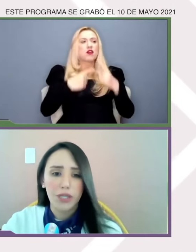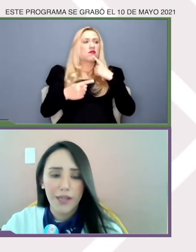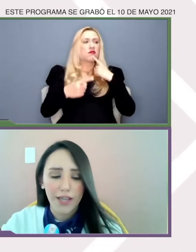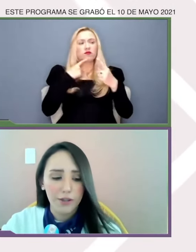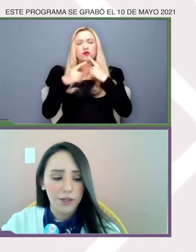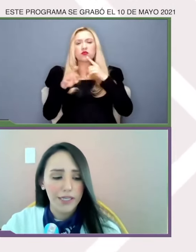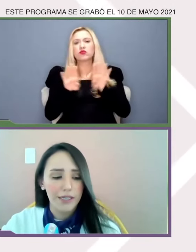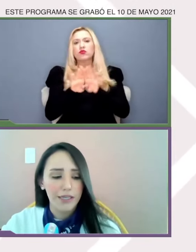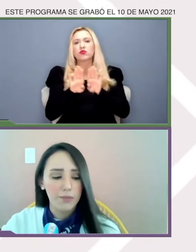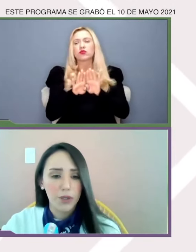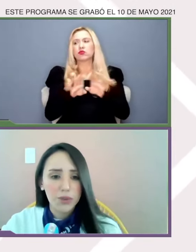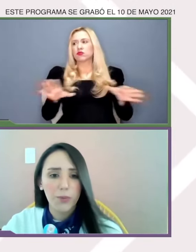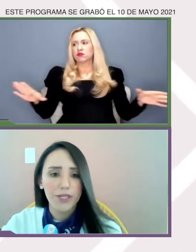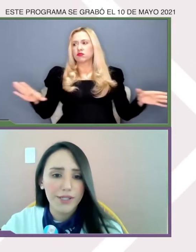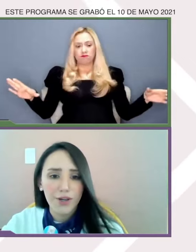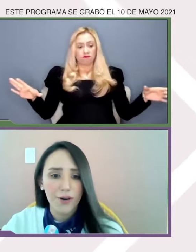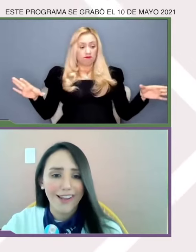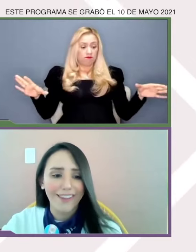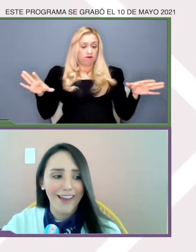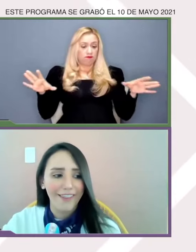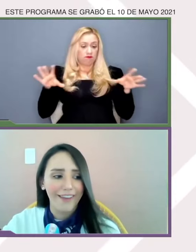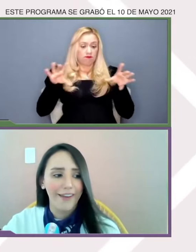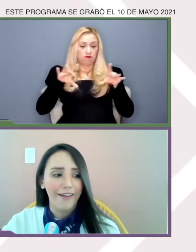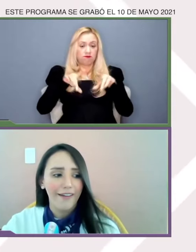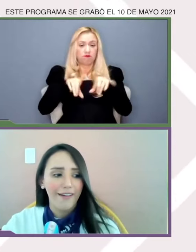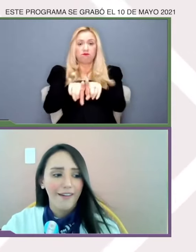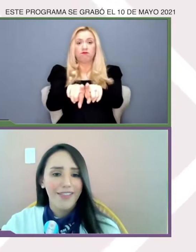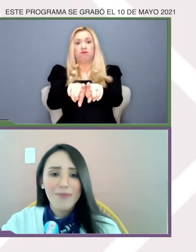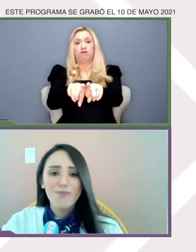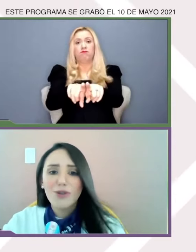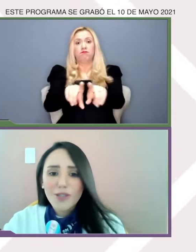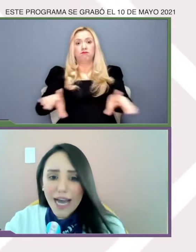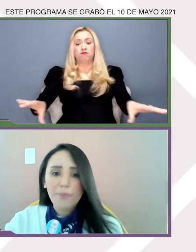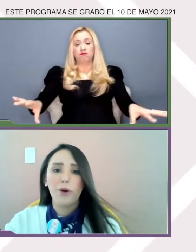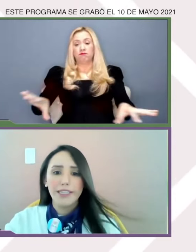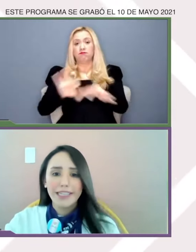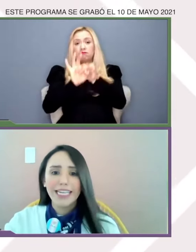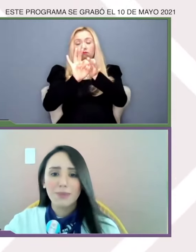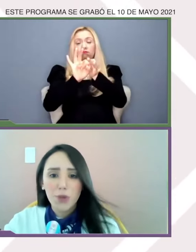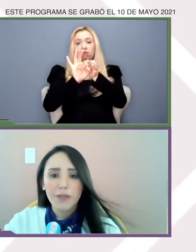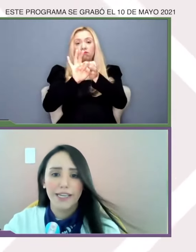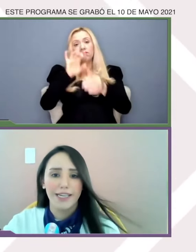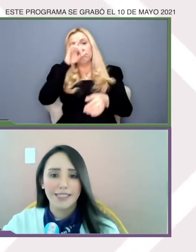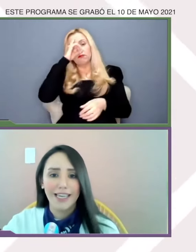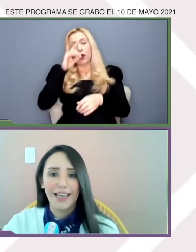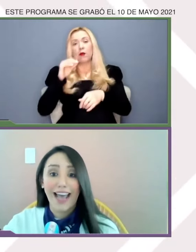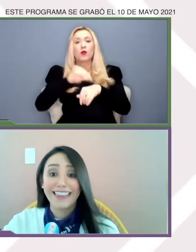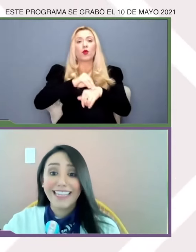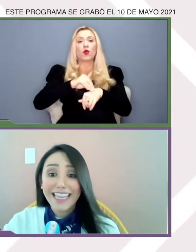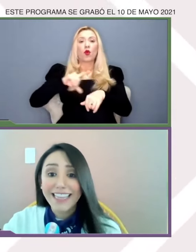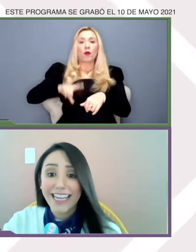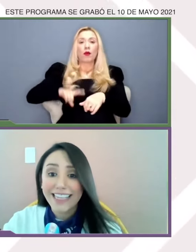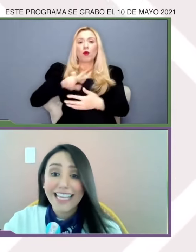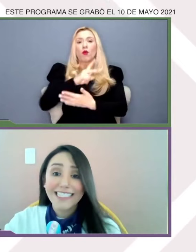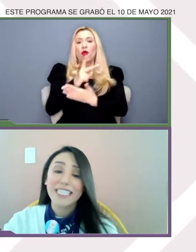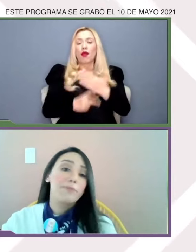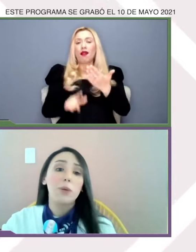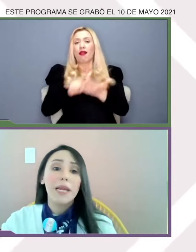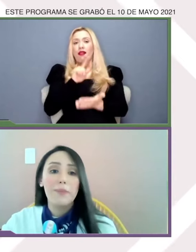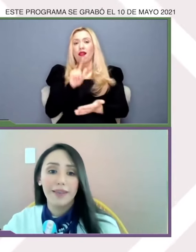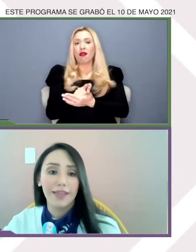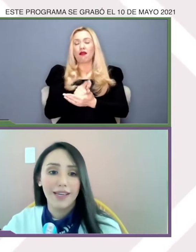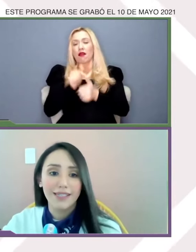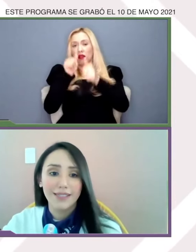como comunidad, ¿no? Y por supuesto con la idea de impulsar políticas públicas que atiendan